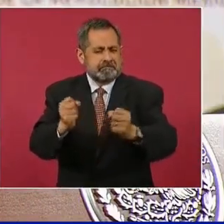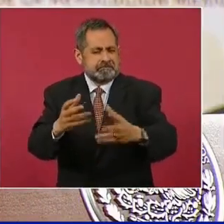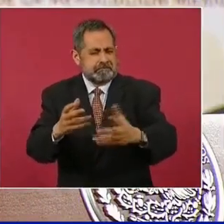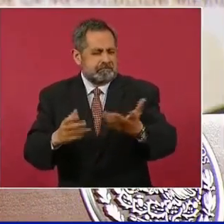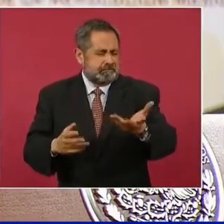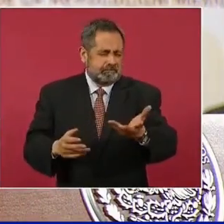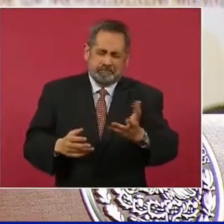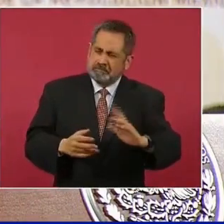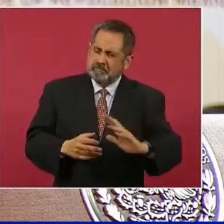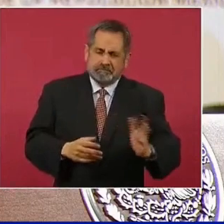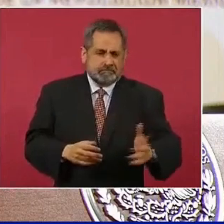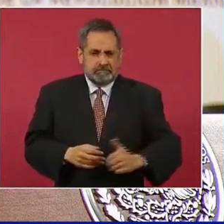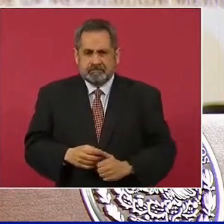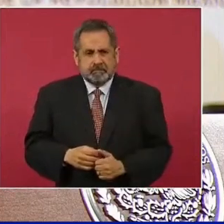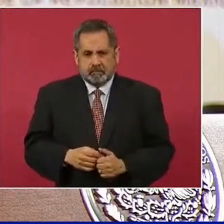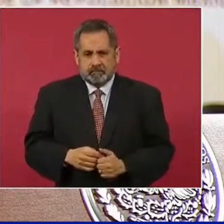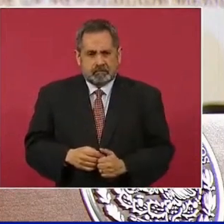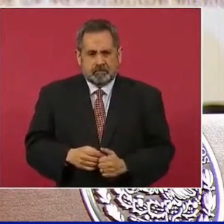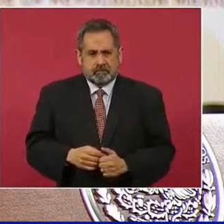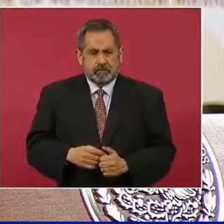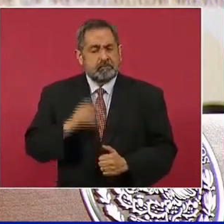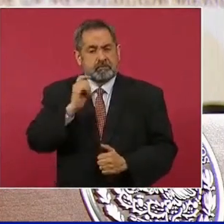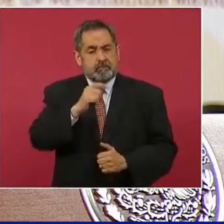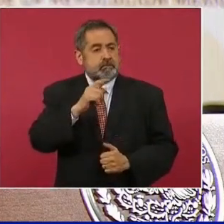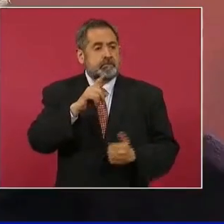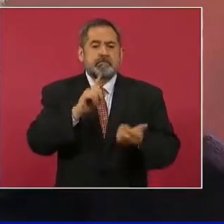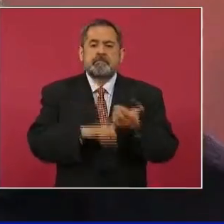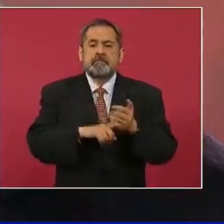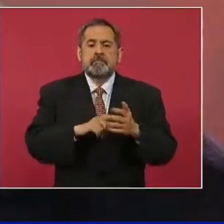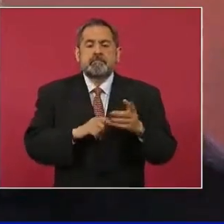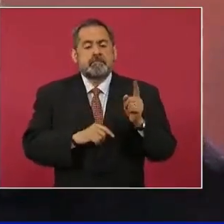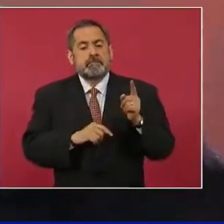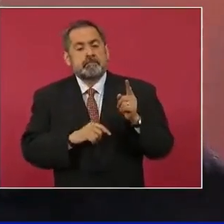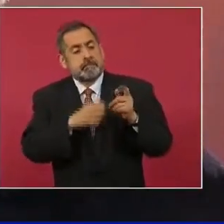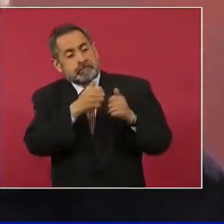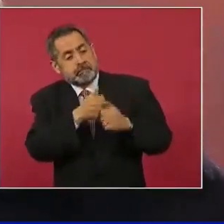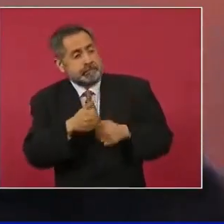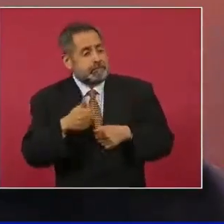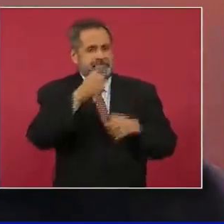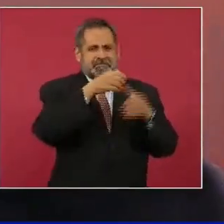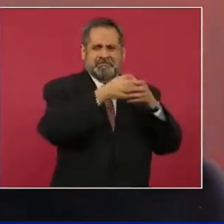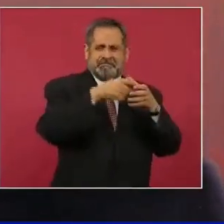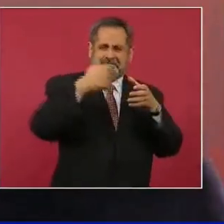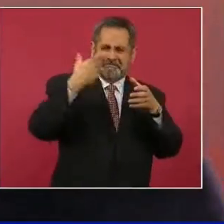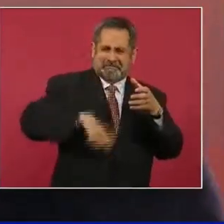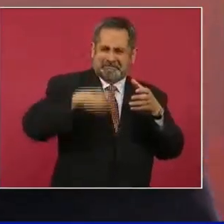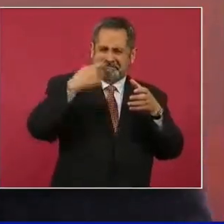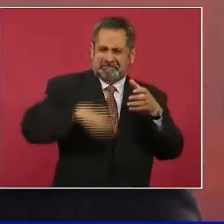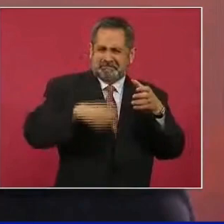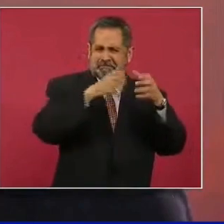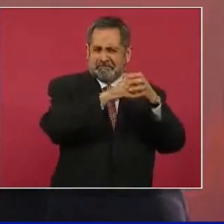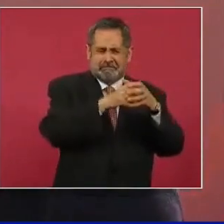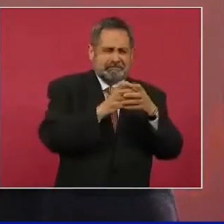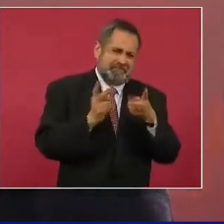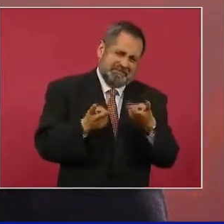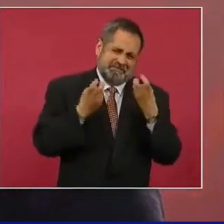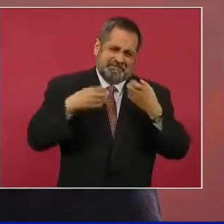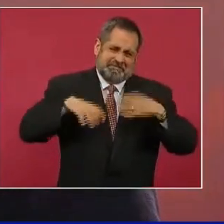Desde luego, los que se quedaban con más eran los de